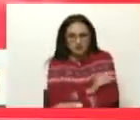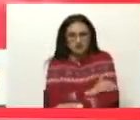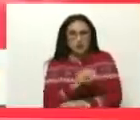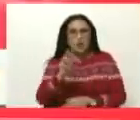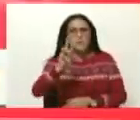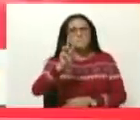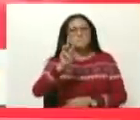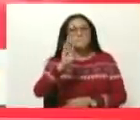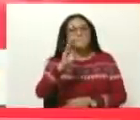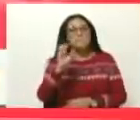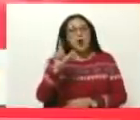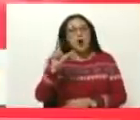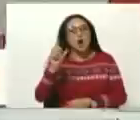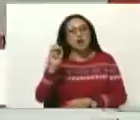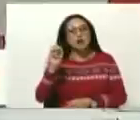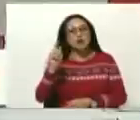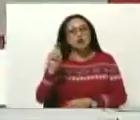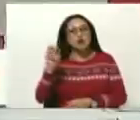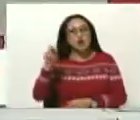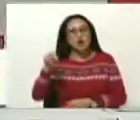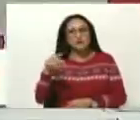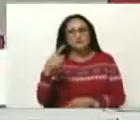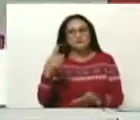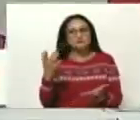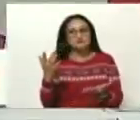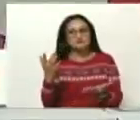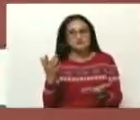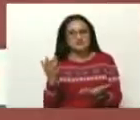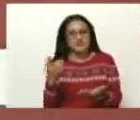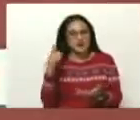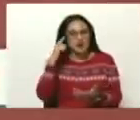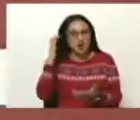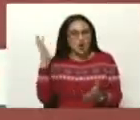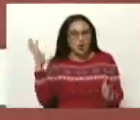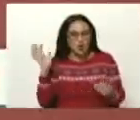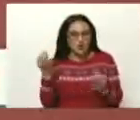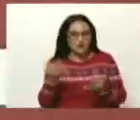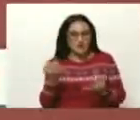Bolton, estaba el señor Toy Story